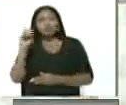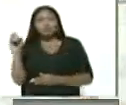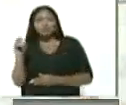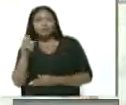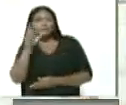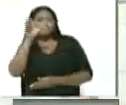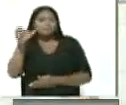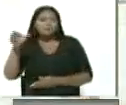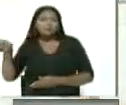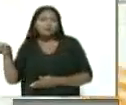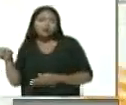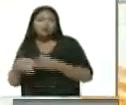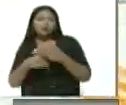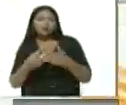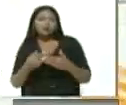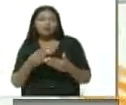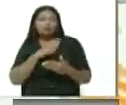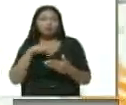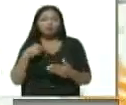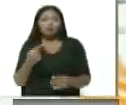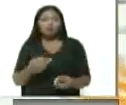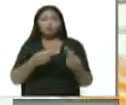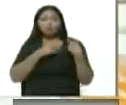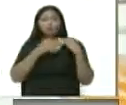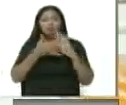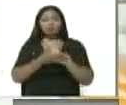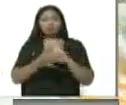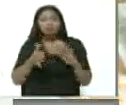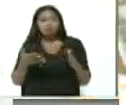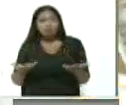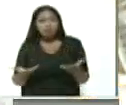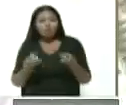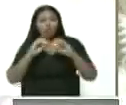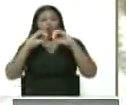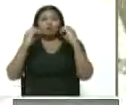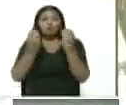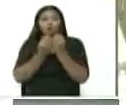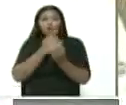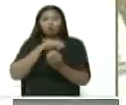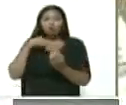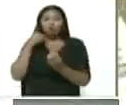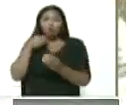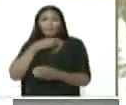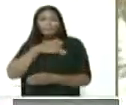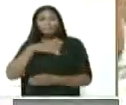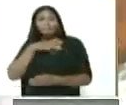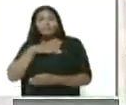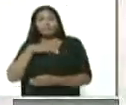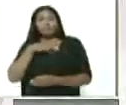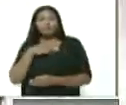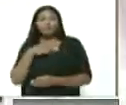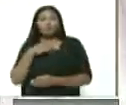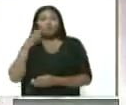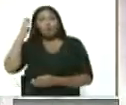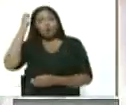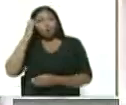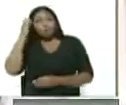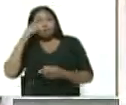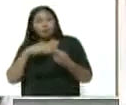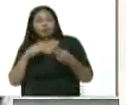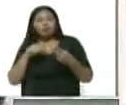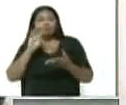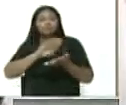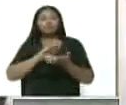trescientas personas que se corresponden con organismos donde está la admisión europea está el centro